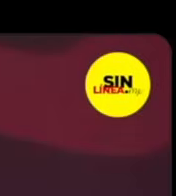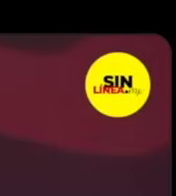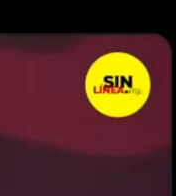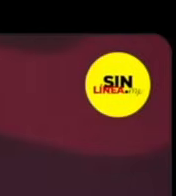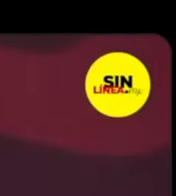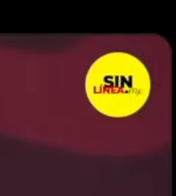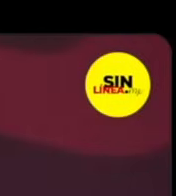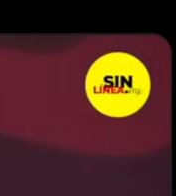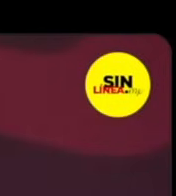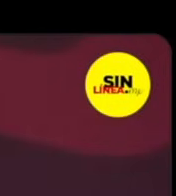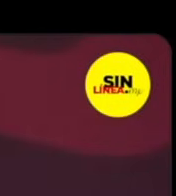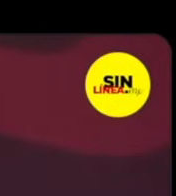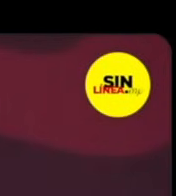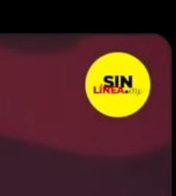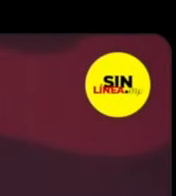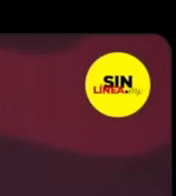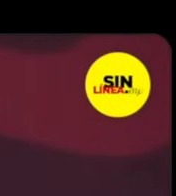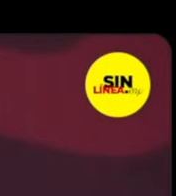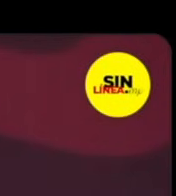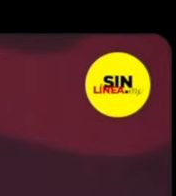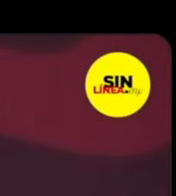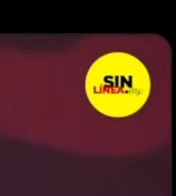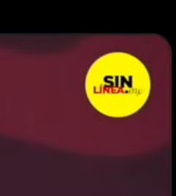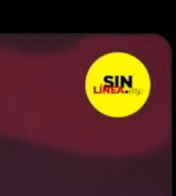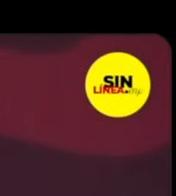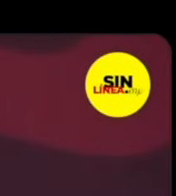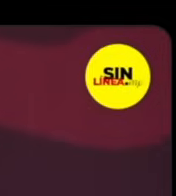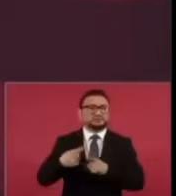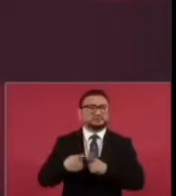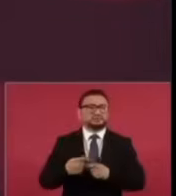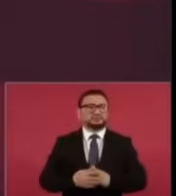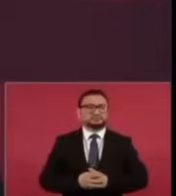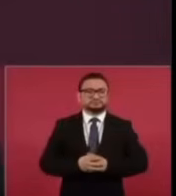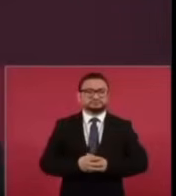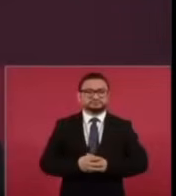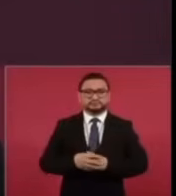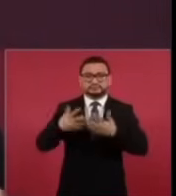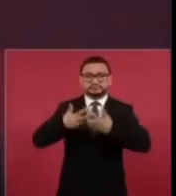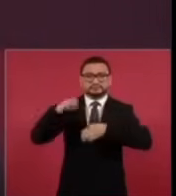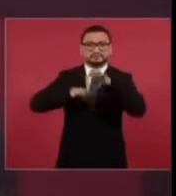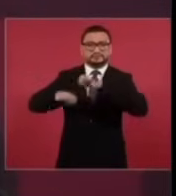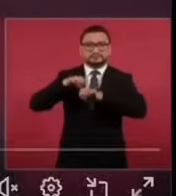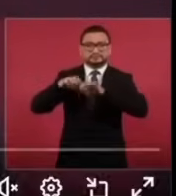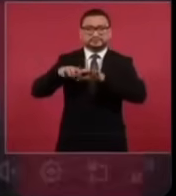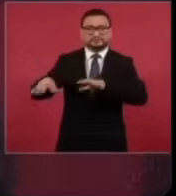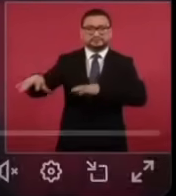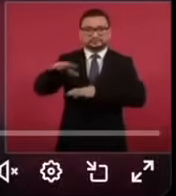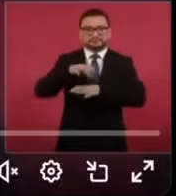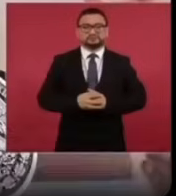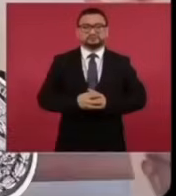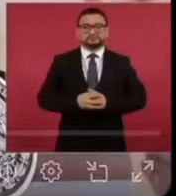presidente de México el presidente Andrés Manuel López Obrador de el nuevo gobierno de Argentina vamos a